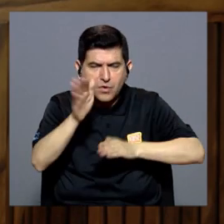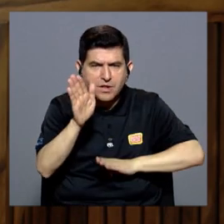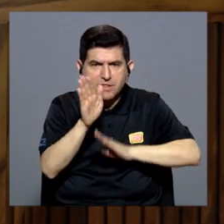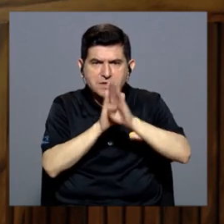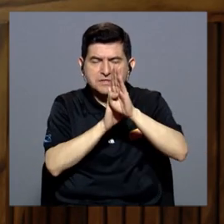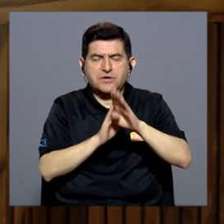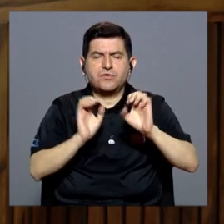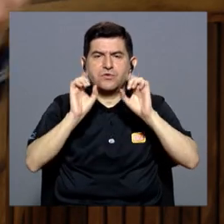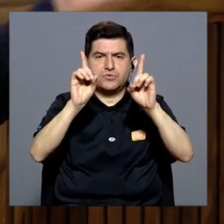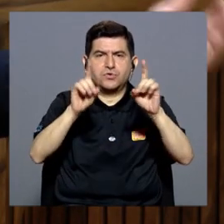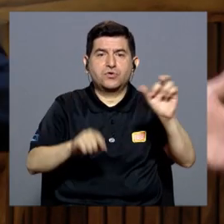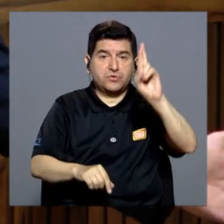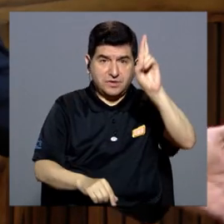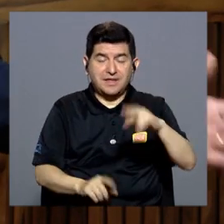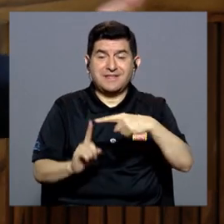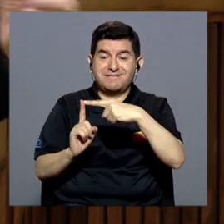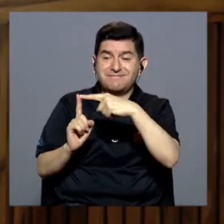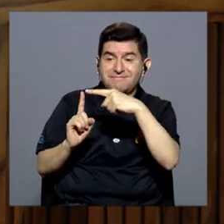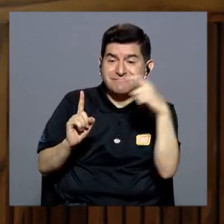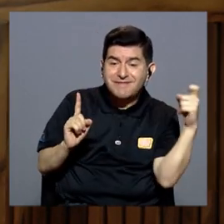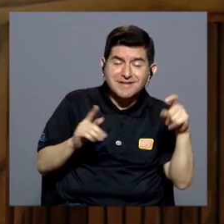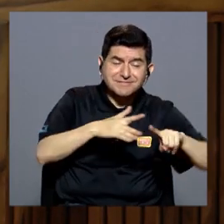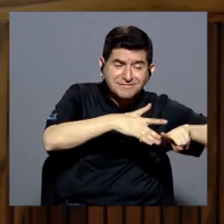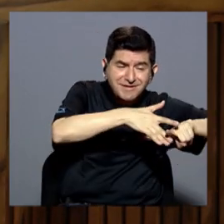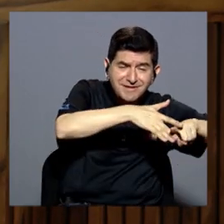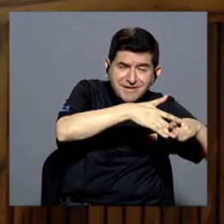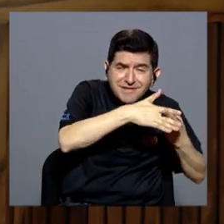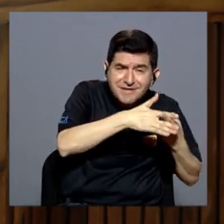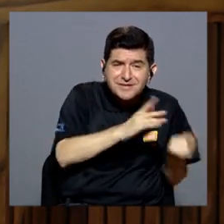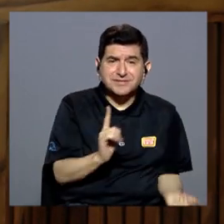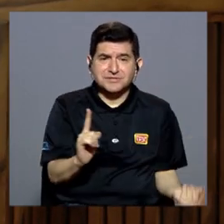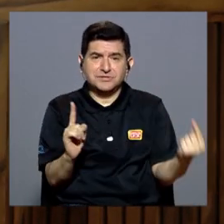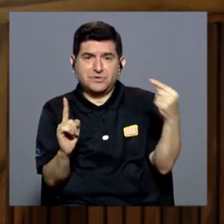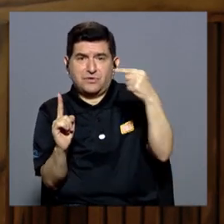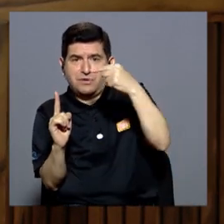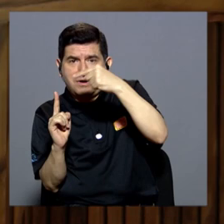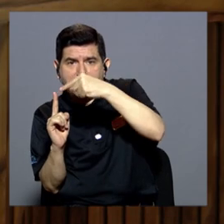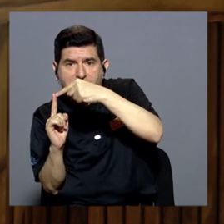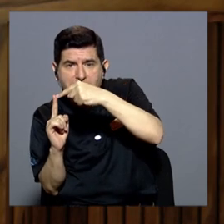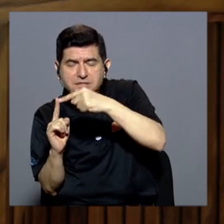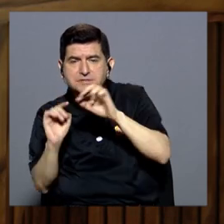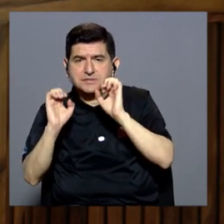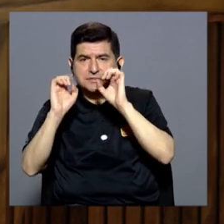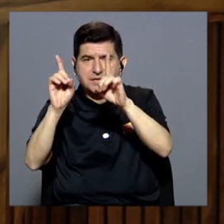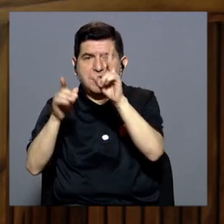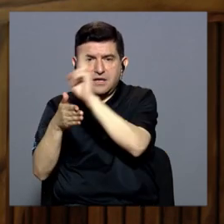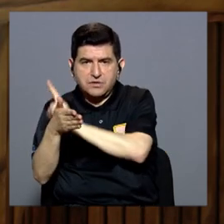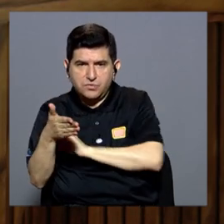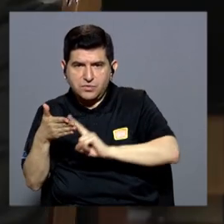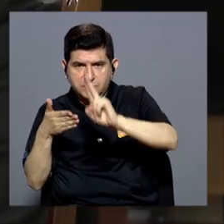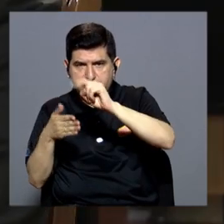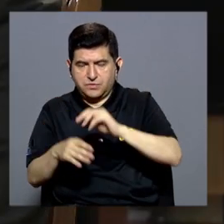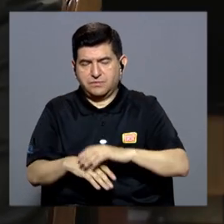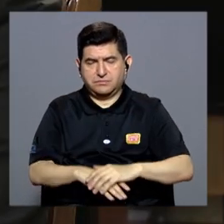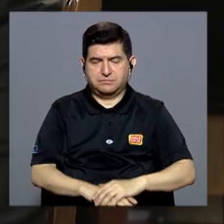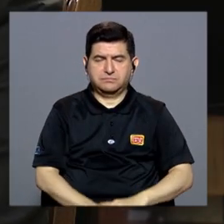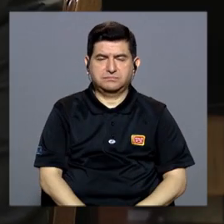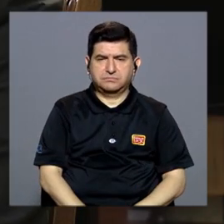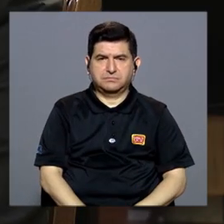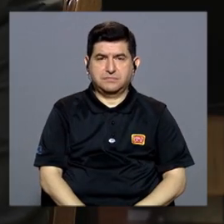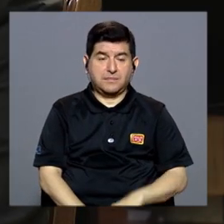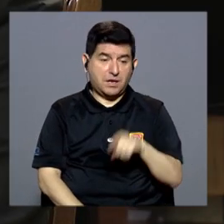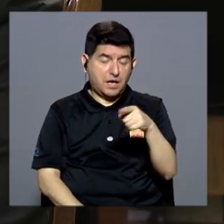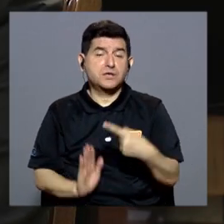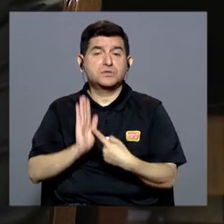la educación costarricense desde sus inicios hasta la educación universitaria. Eso